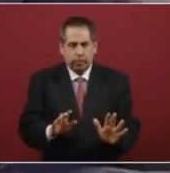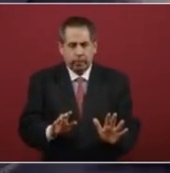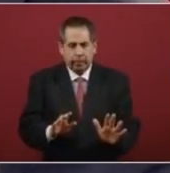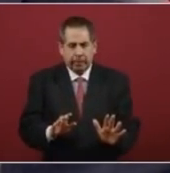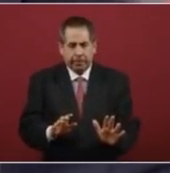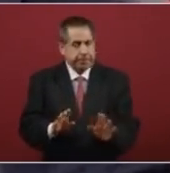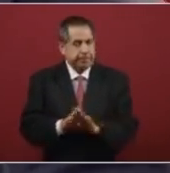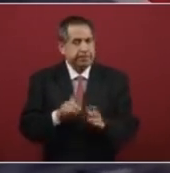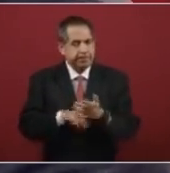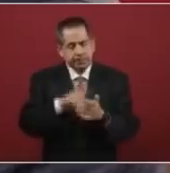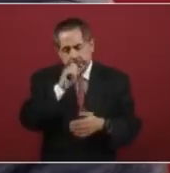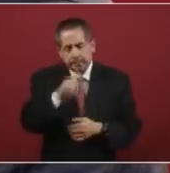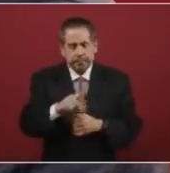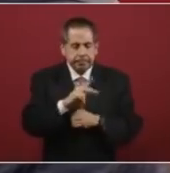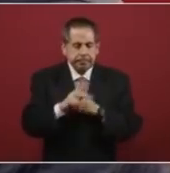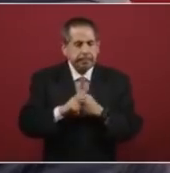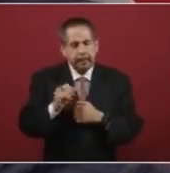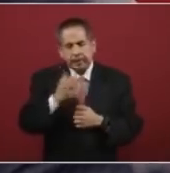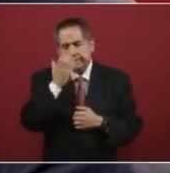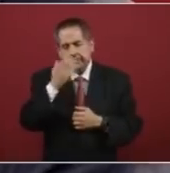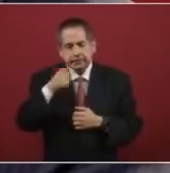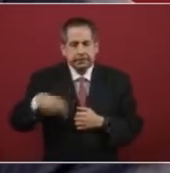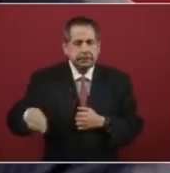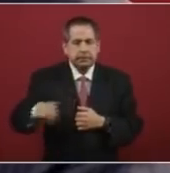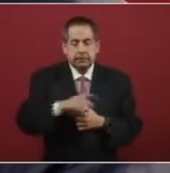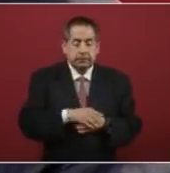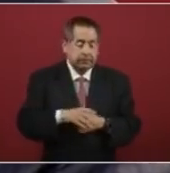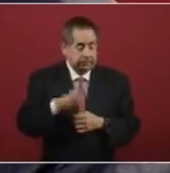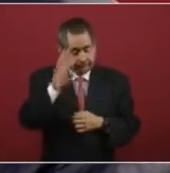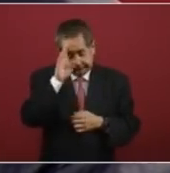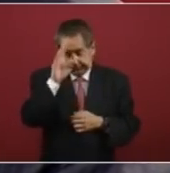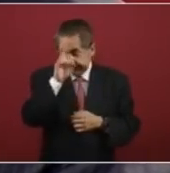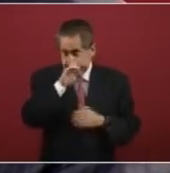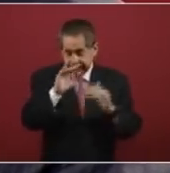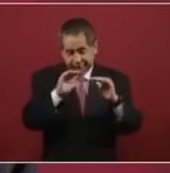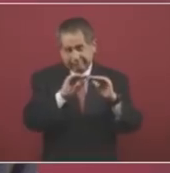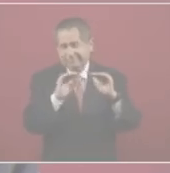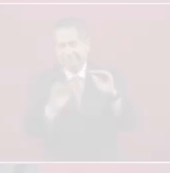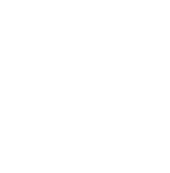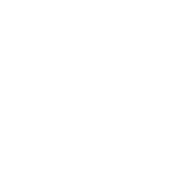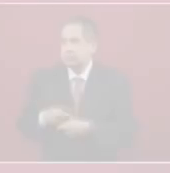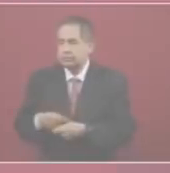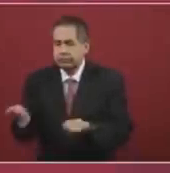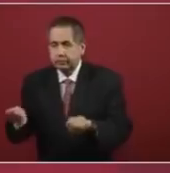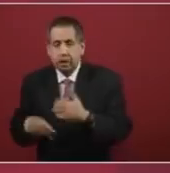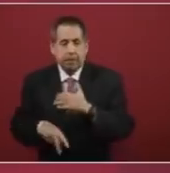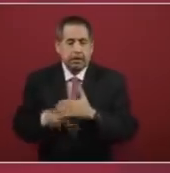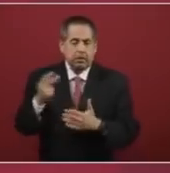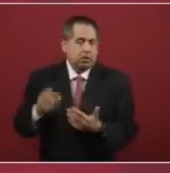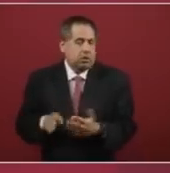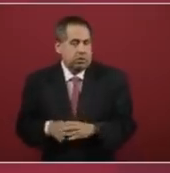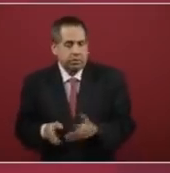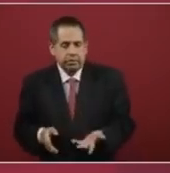como ha sucedido en nuestro país, que hay una monstruosa desigualdad económica.